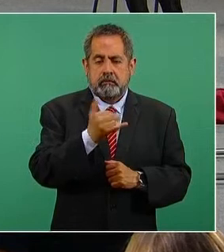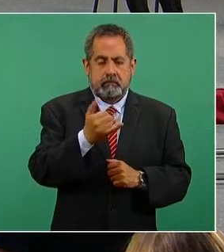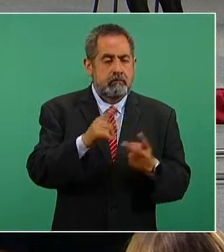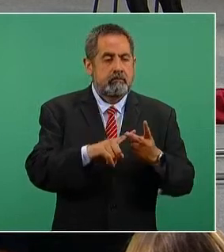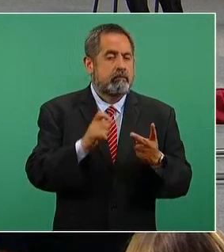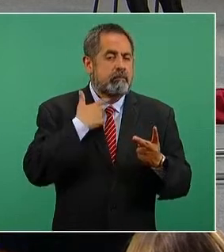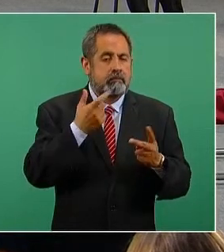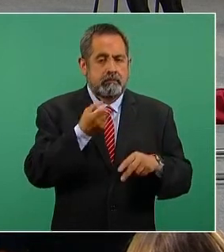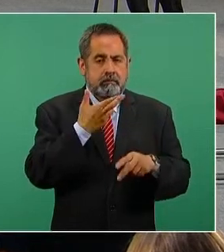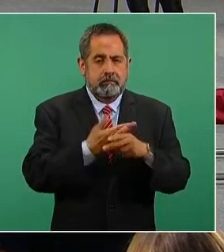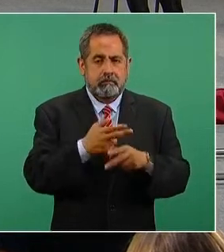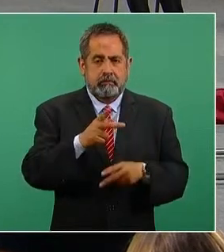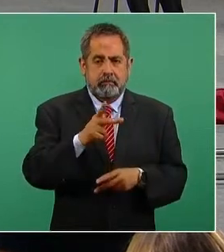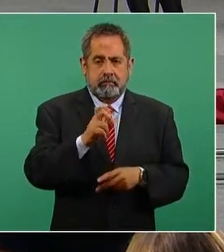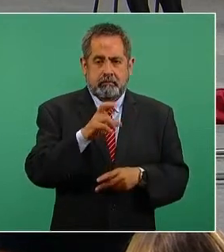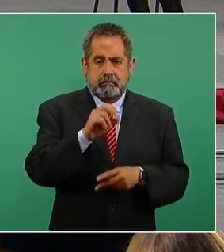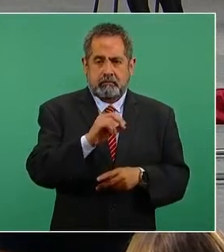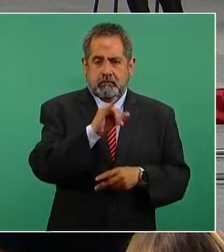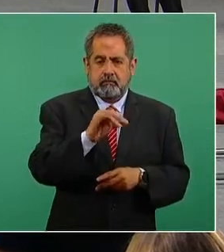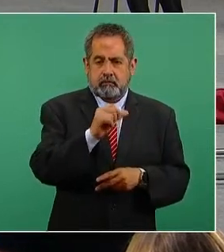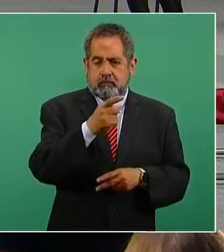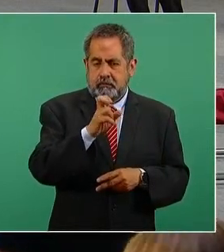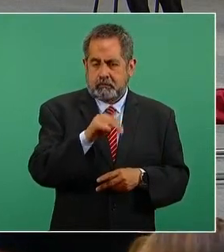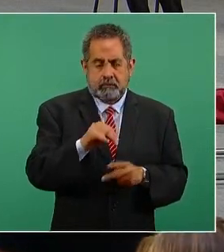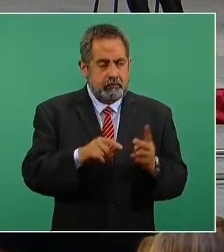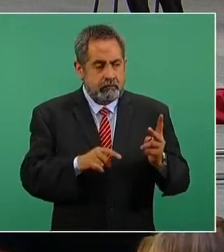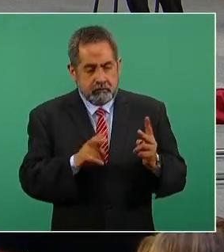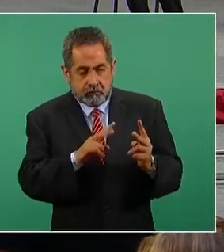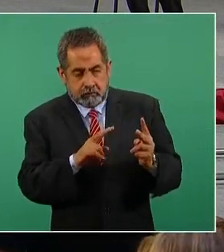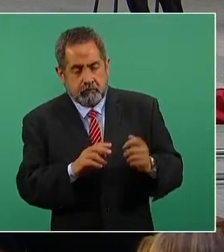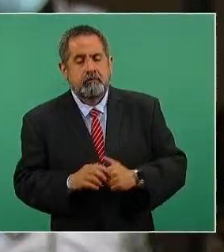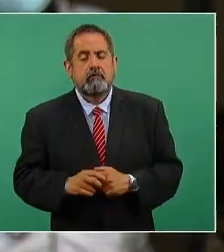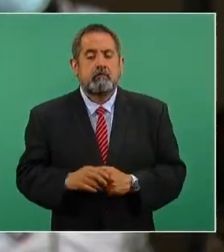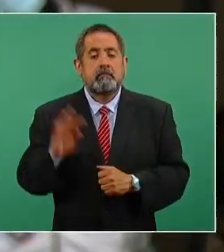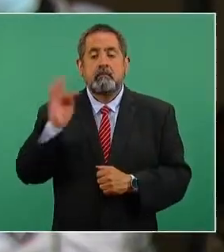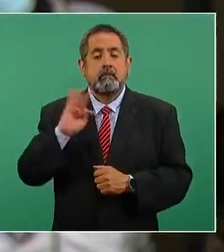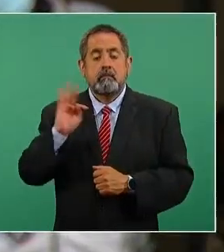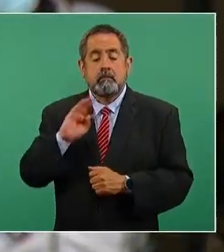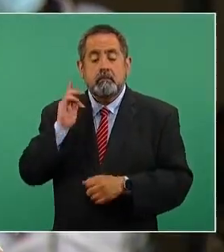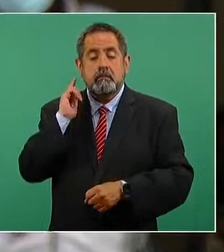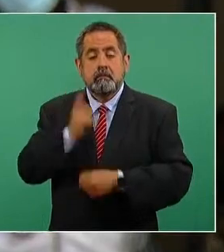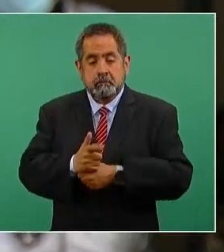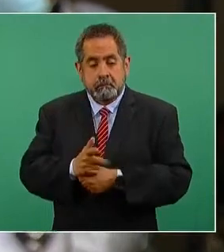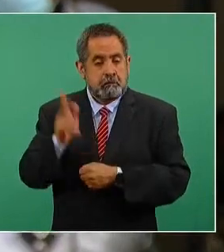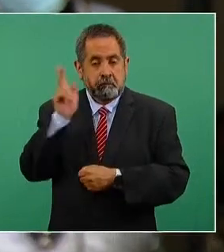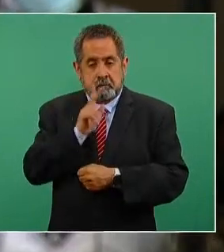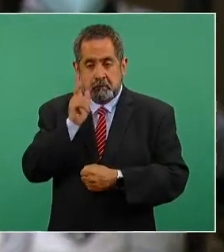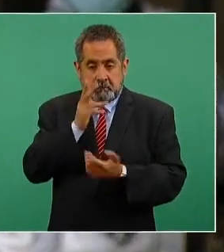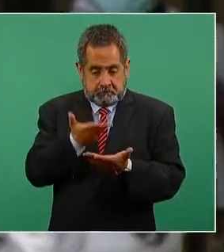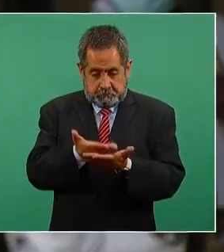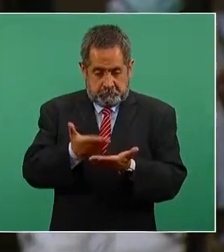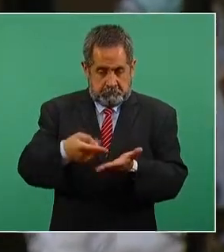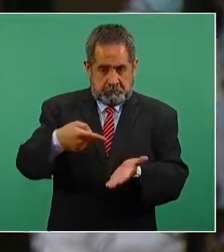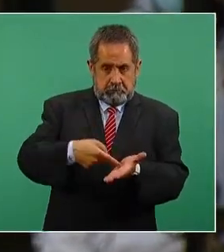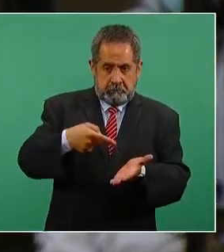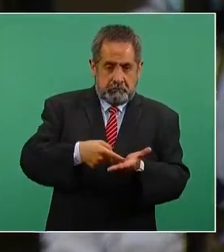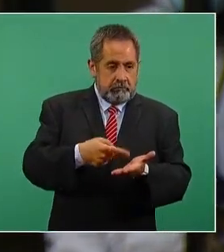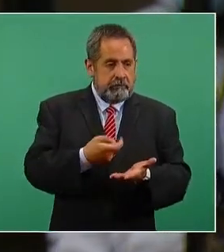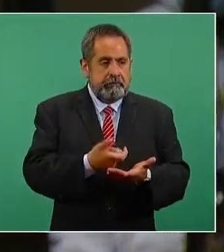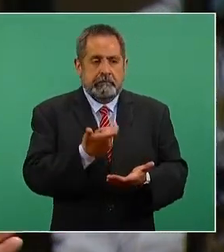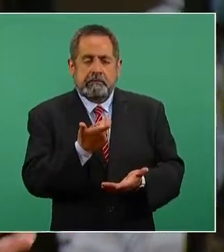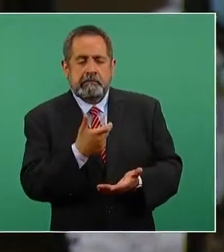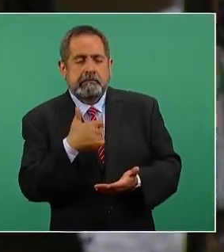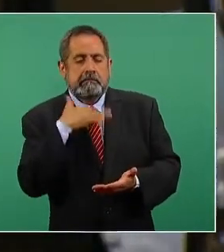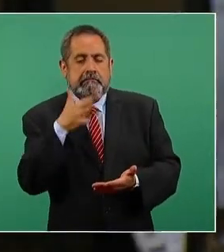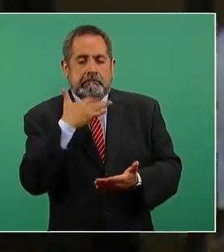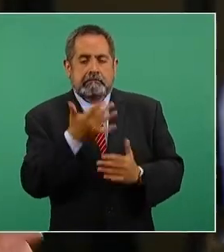del exsecretario Pedro Joaquín Caldwell. En caso de que se pudiese comprobar el recurso ilícito